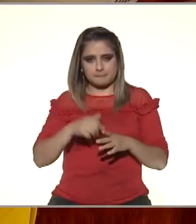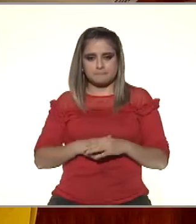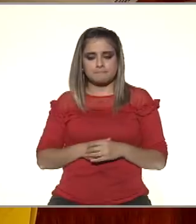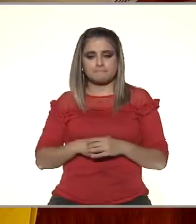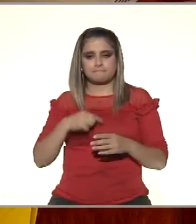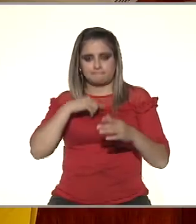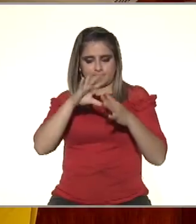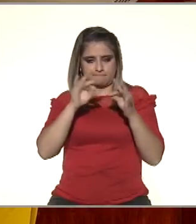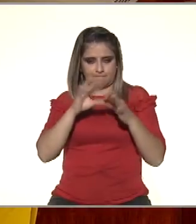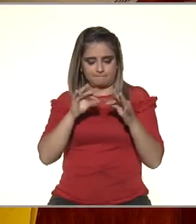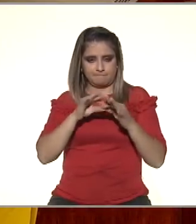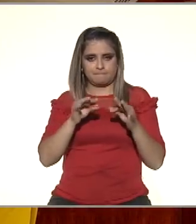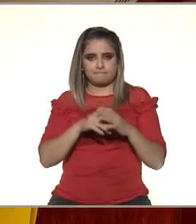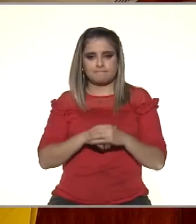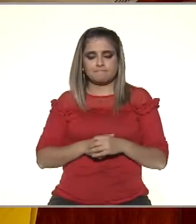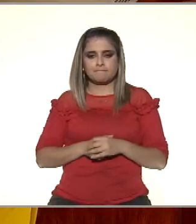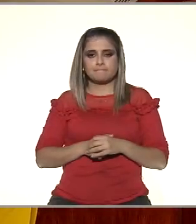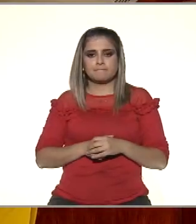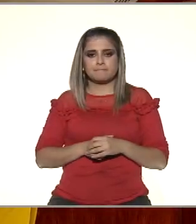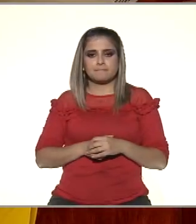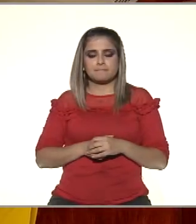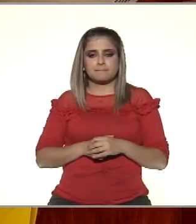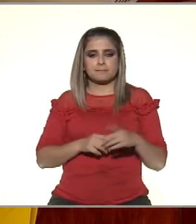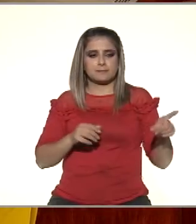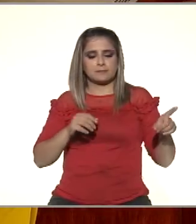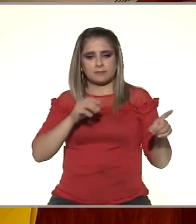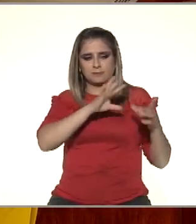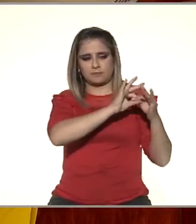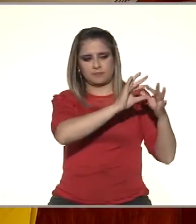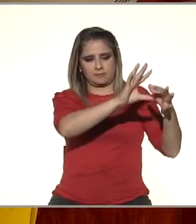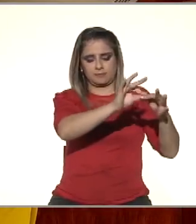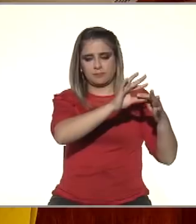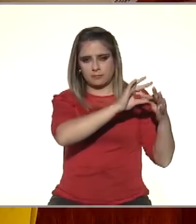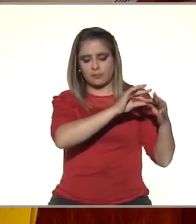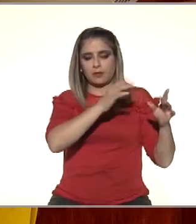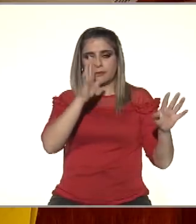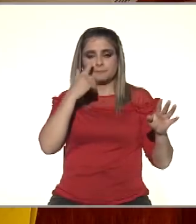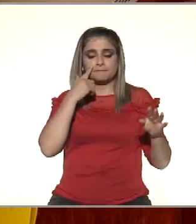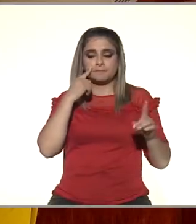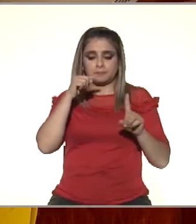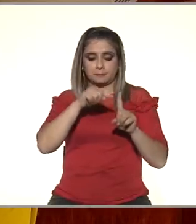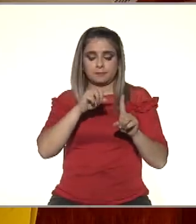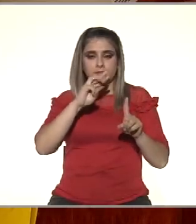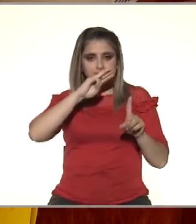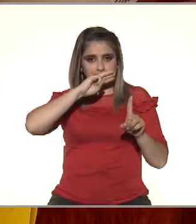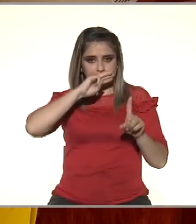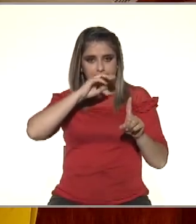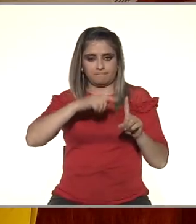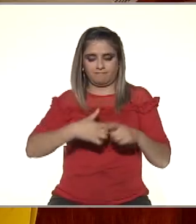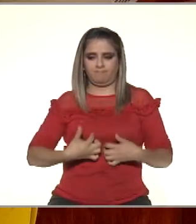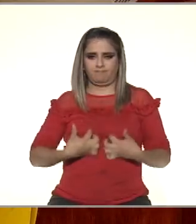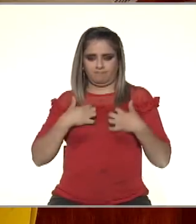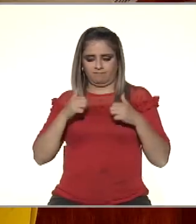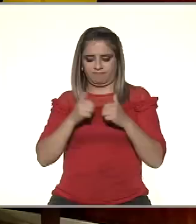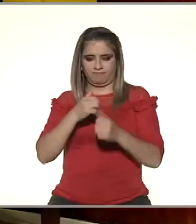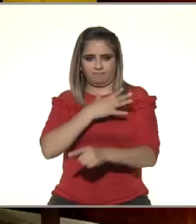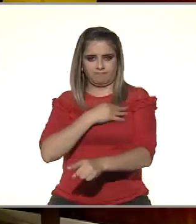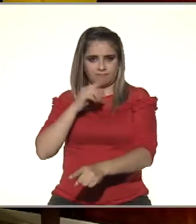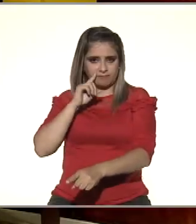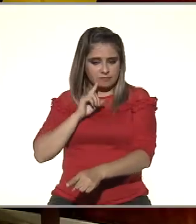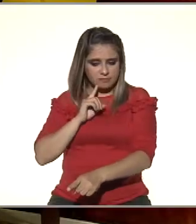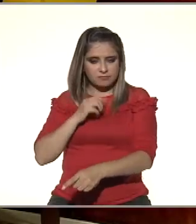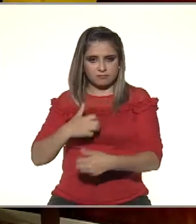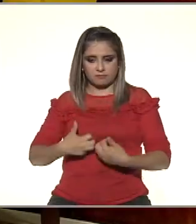voy a regresar a tu pregunta, pero pensando en algo que decía Olivia y algo que decía Eduardo. Esta mamá que se enoja con la hija es una mamá